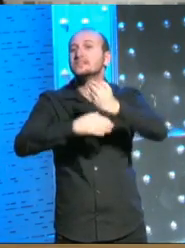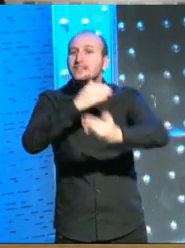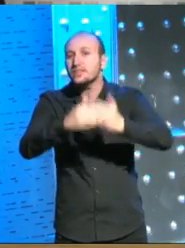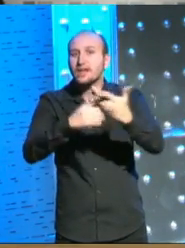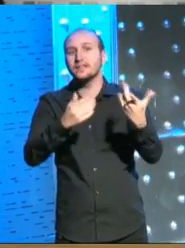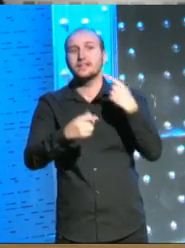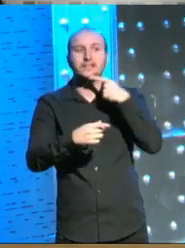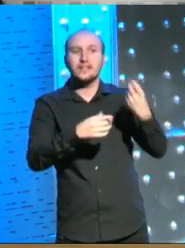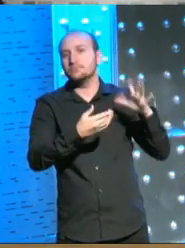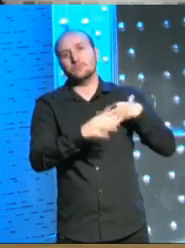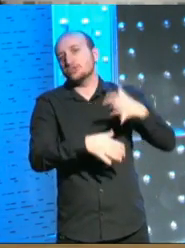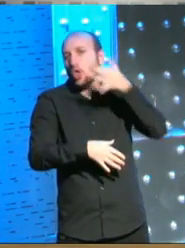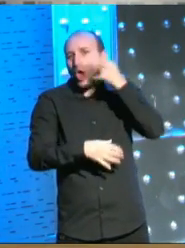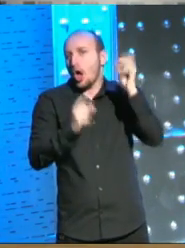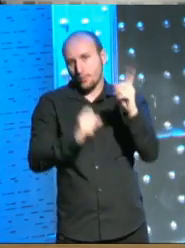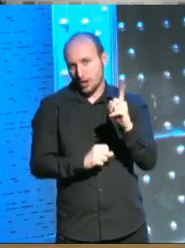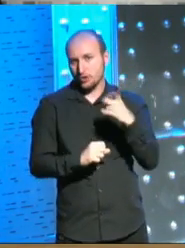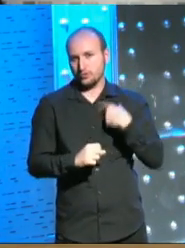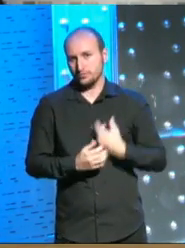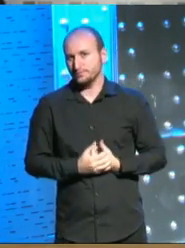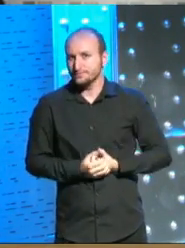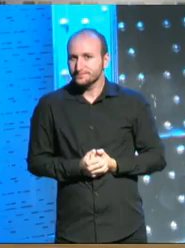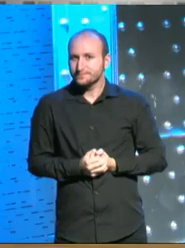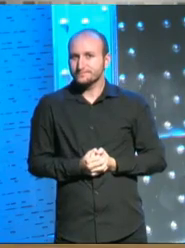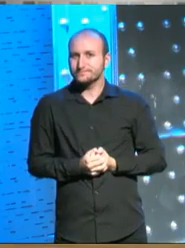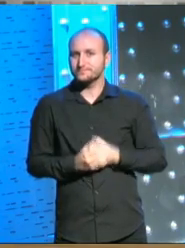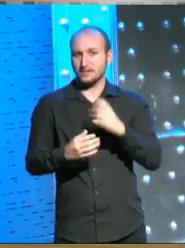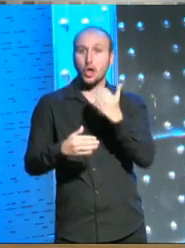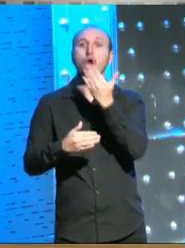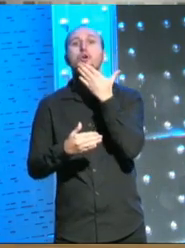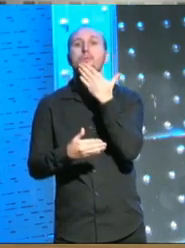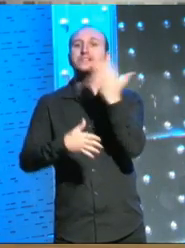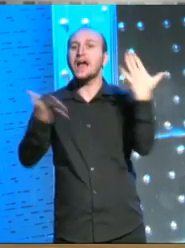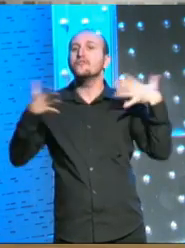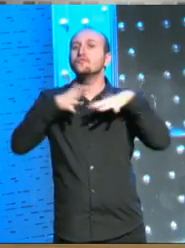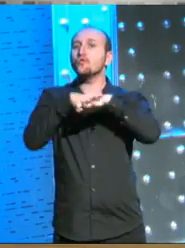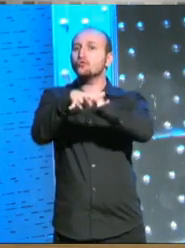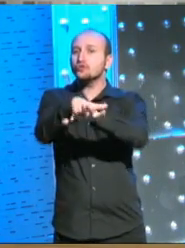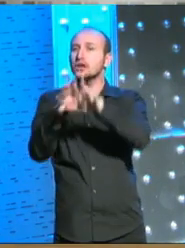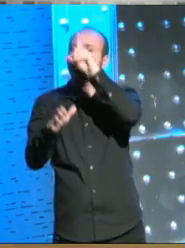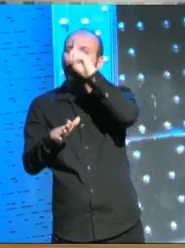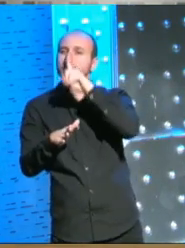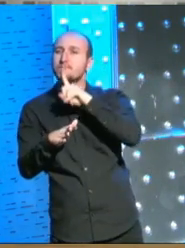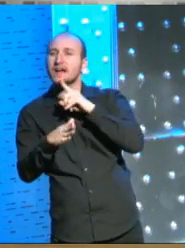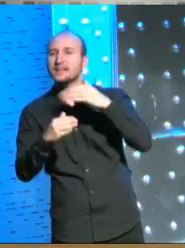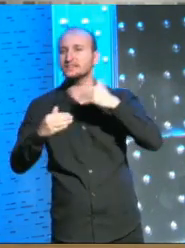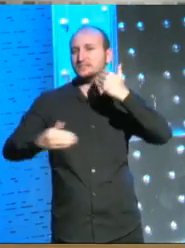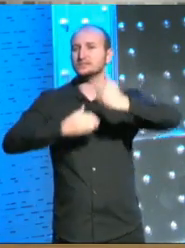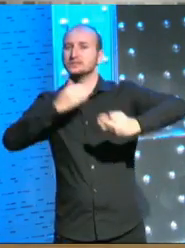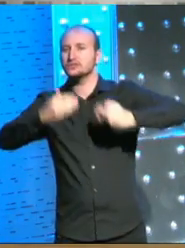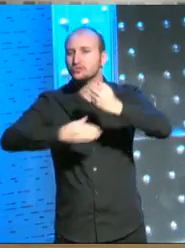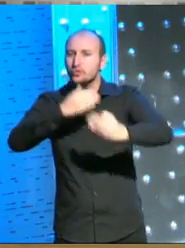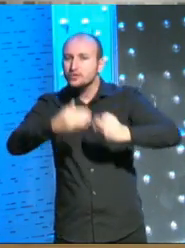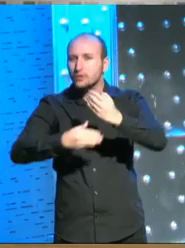es verdad, es un fenómeno que ocurre a nivel cerebral, la fusión de estas imágenes discontinuas en